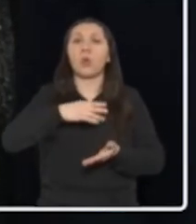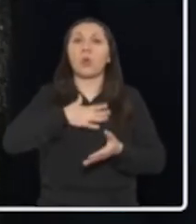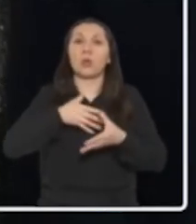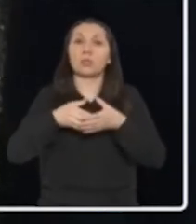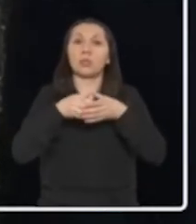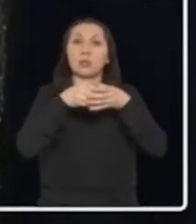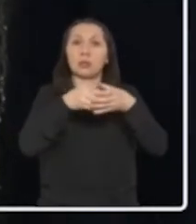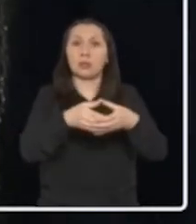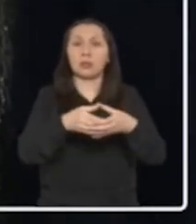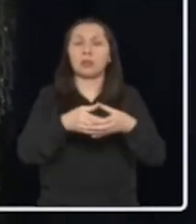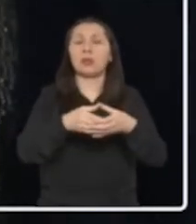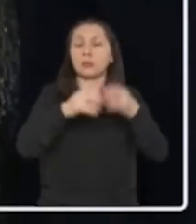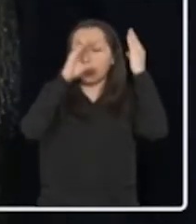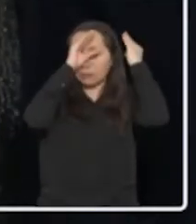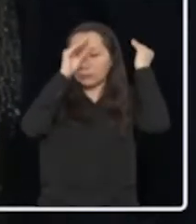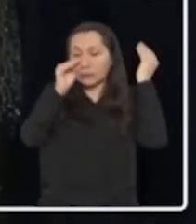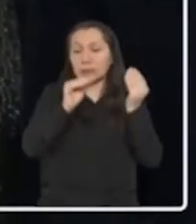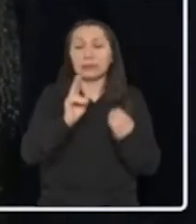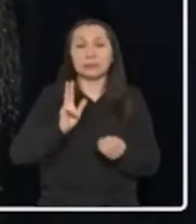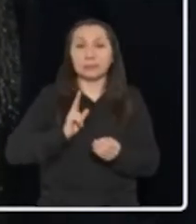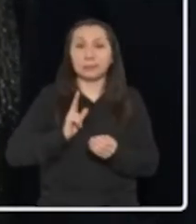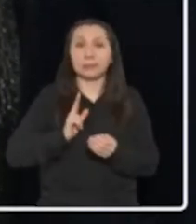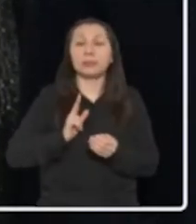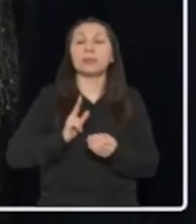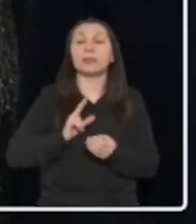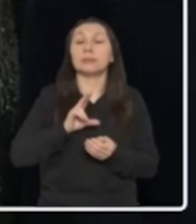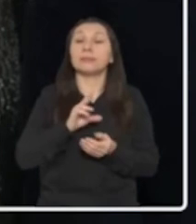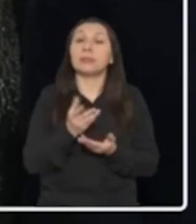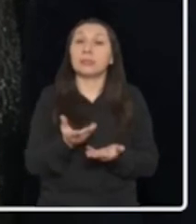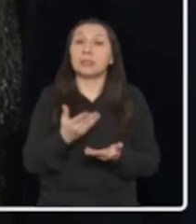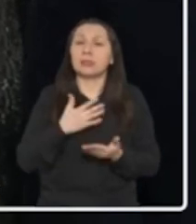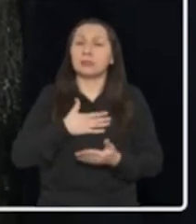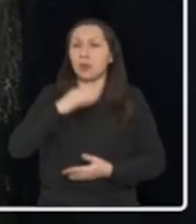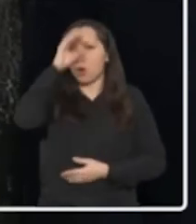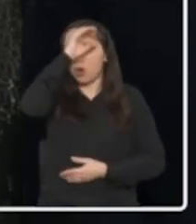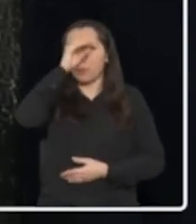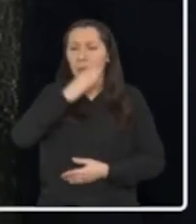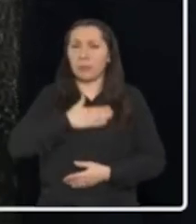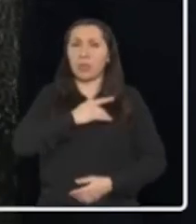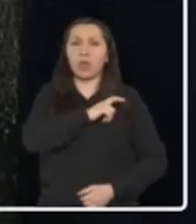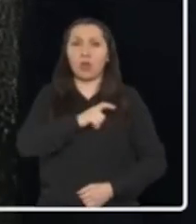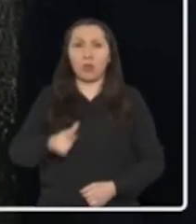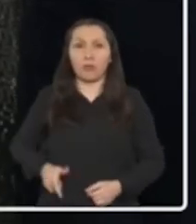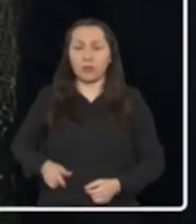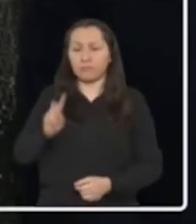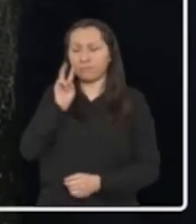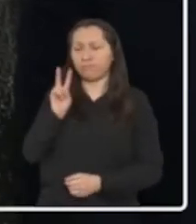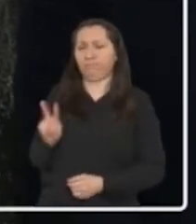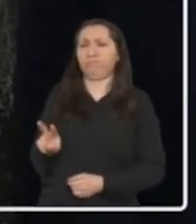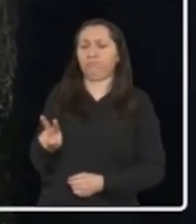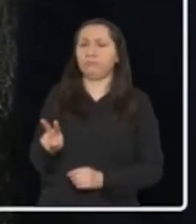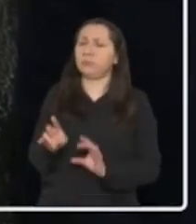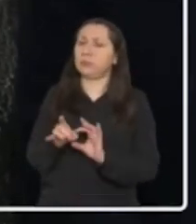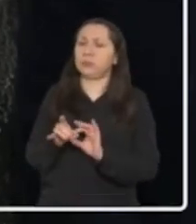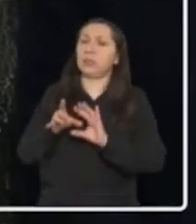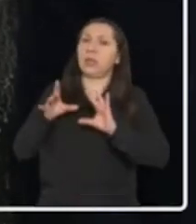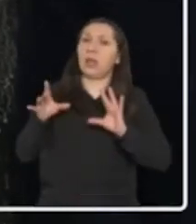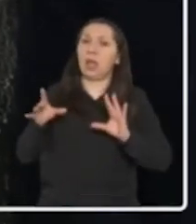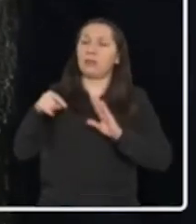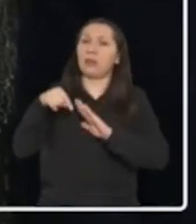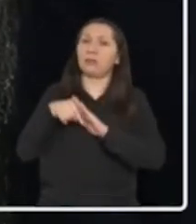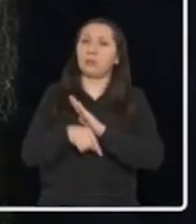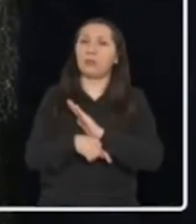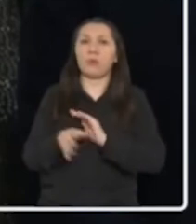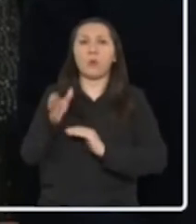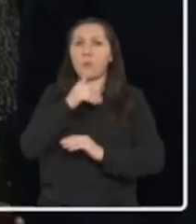misión diplomática, una decisión que a juicio de mi gobierno demuestra una grave y